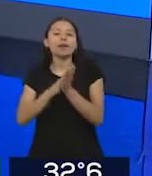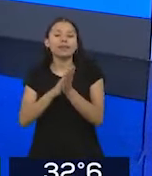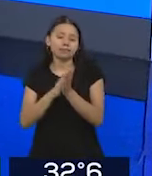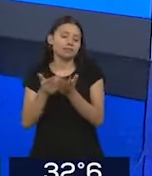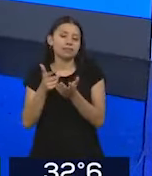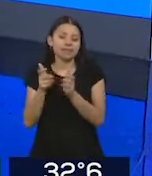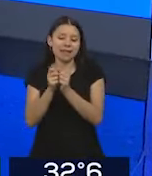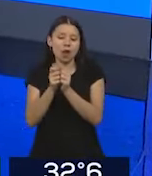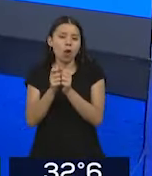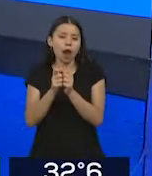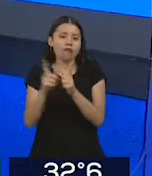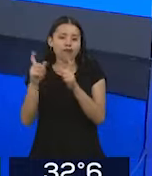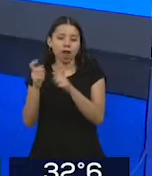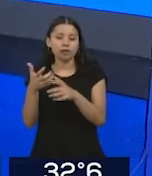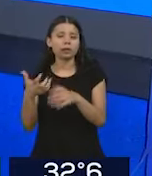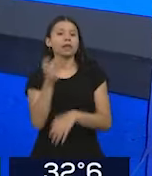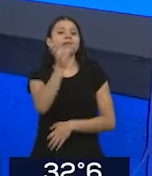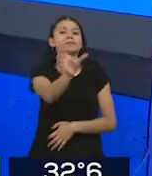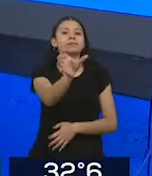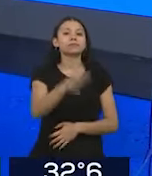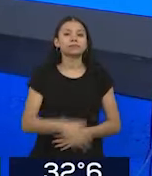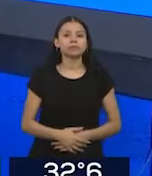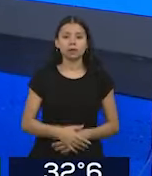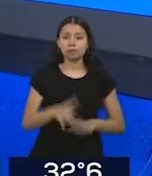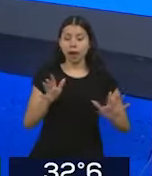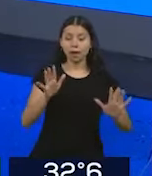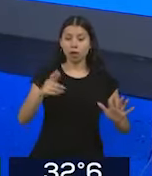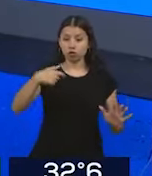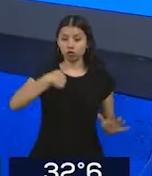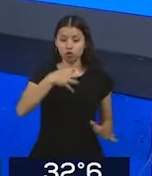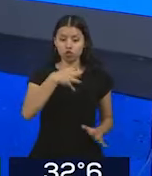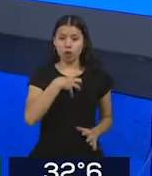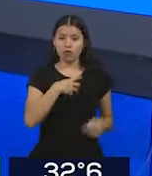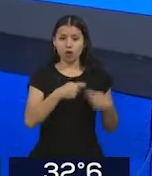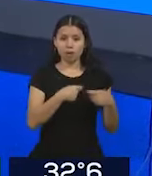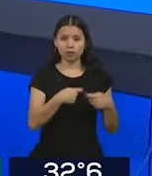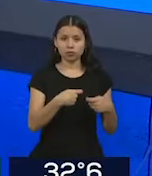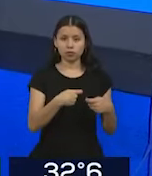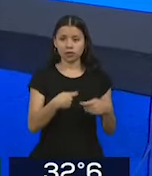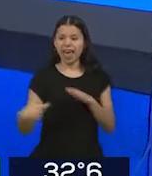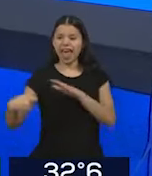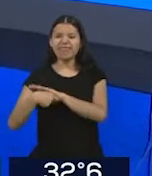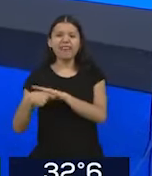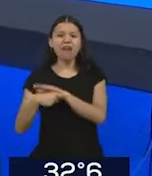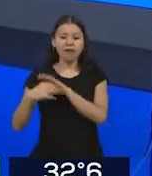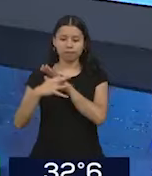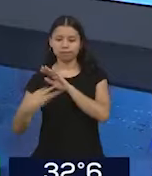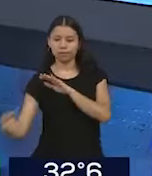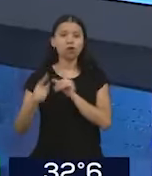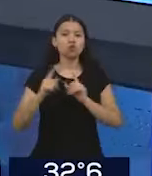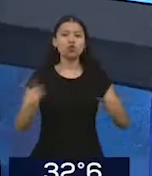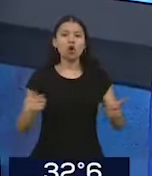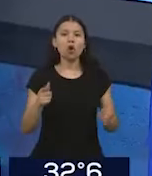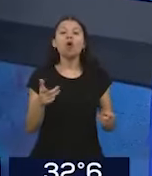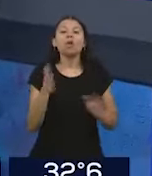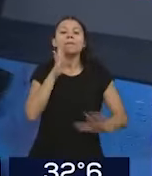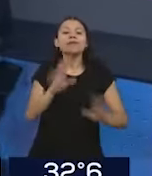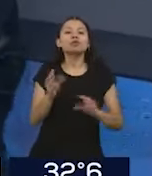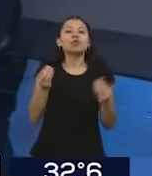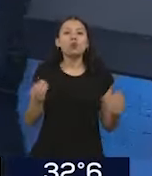el comerciante. Dame tips para evitar que me estafen. Bueno, vamos a ir a ver dos placas en donde vamos a mostrar los dos